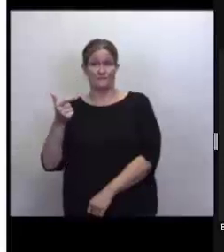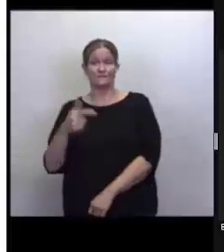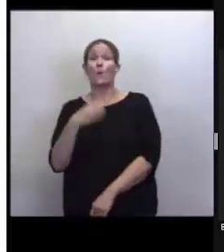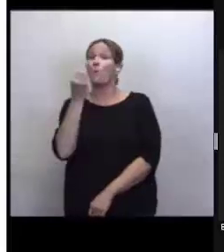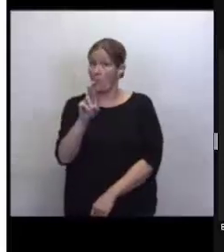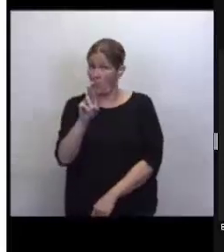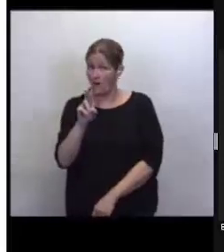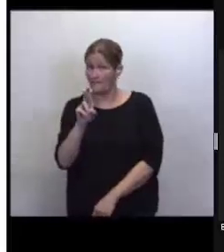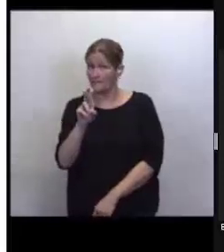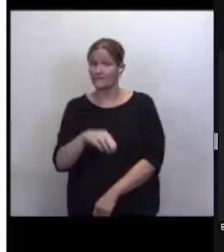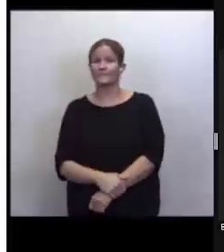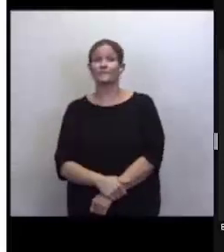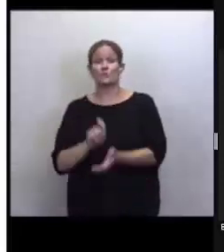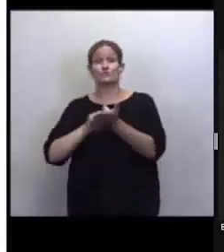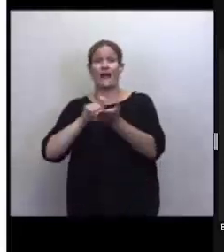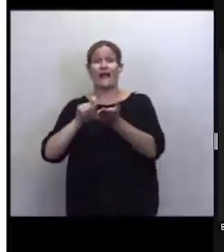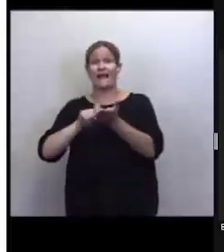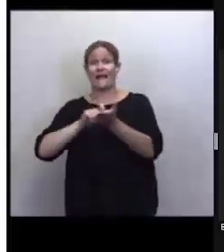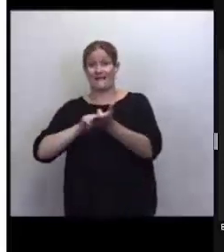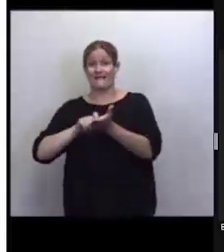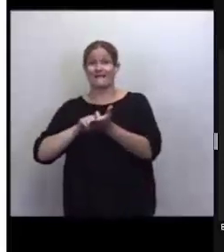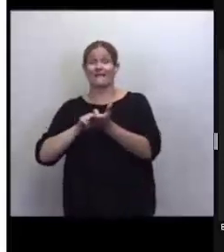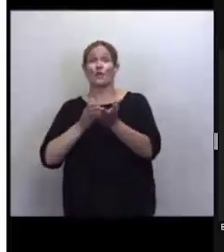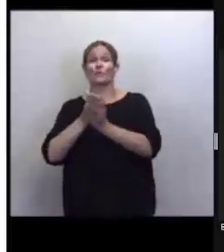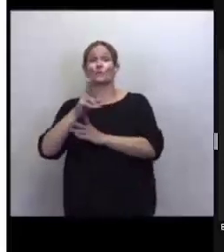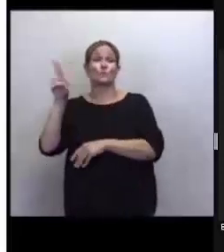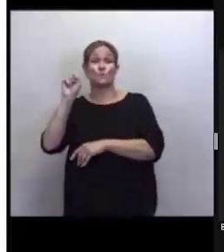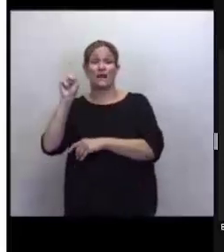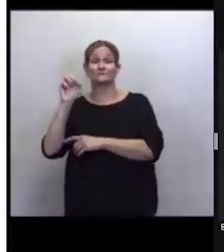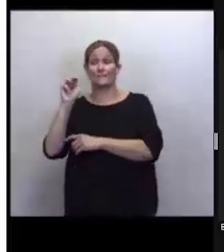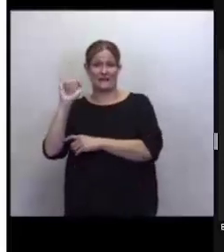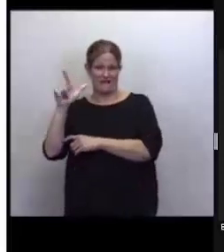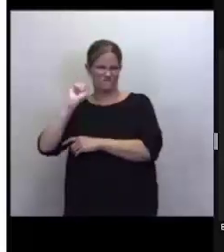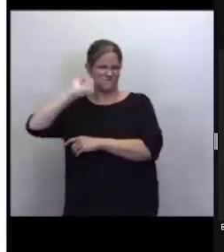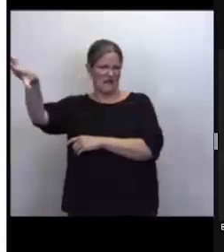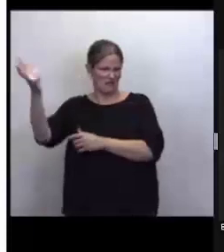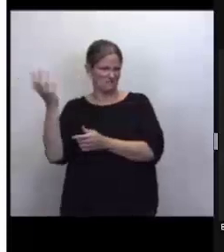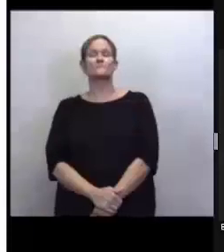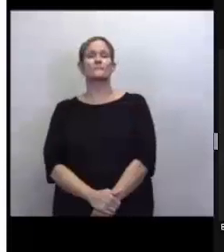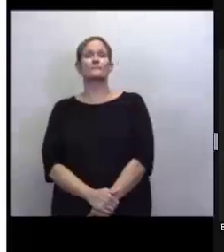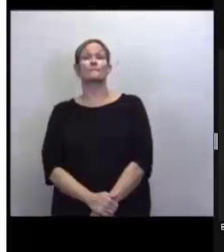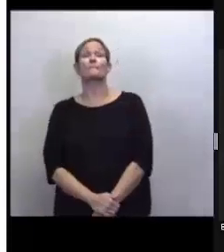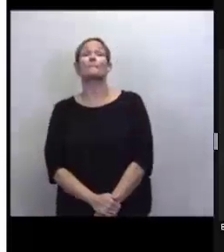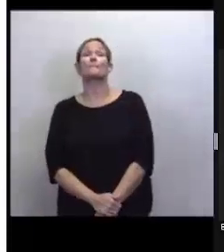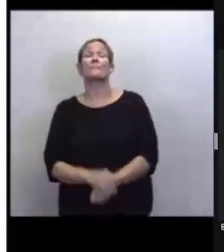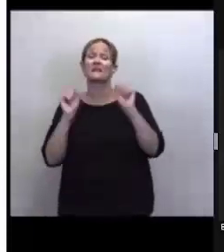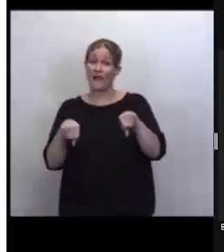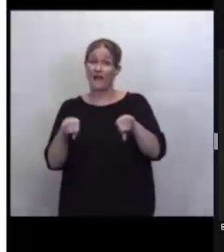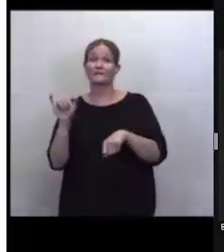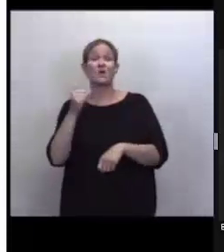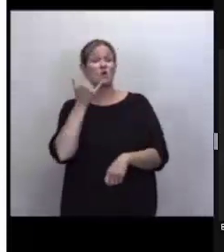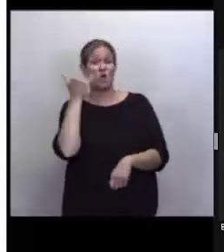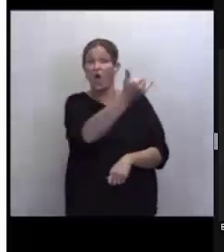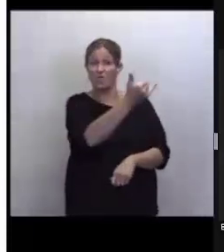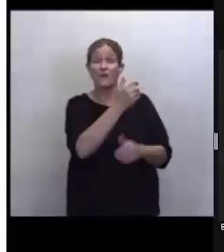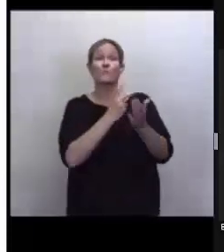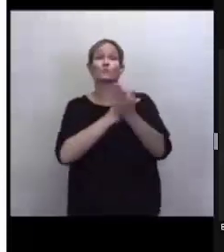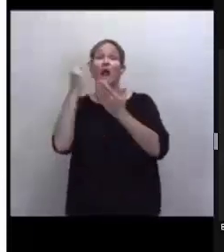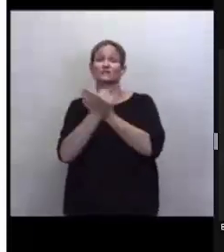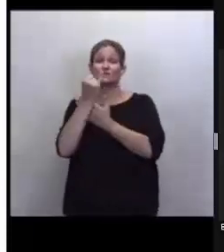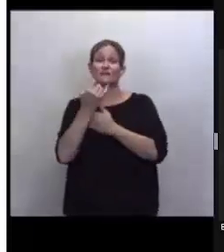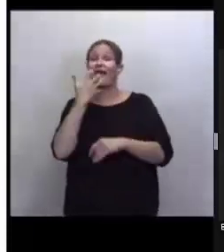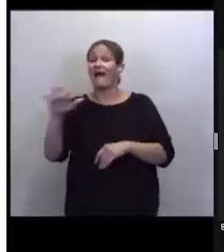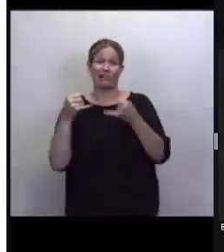www.i81opportunities.org o por correo postal. Además, puede llamar a nuestra línea directa y dejar su opinión